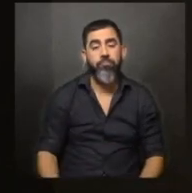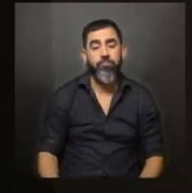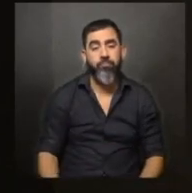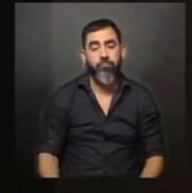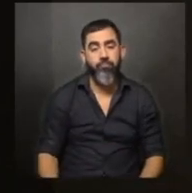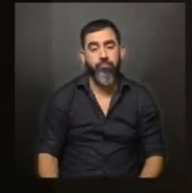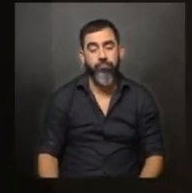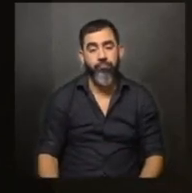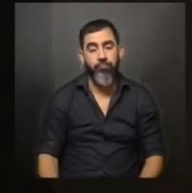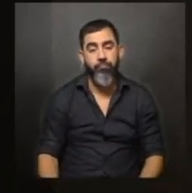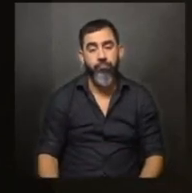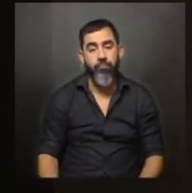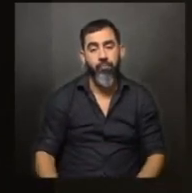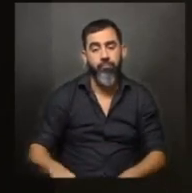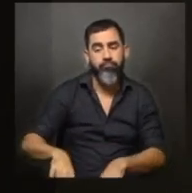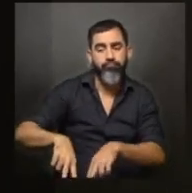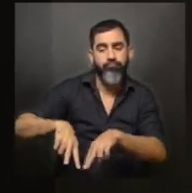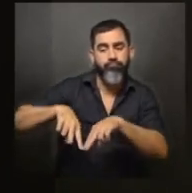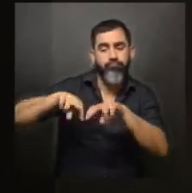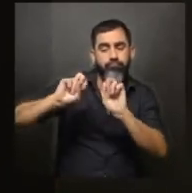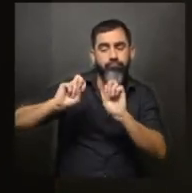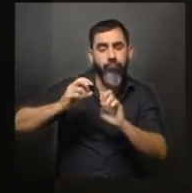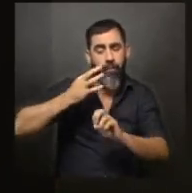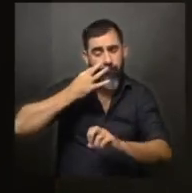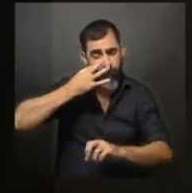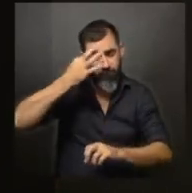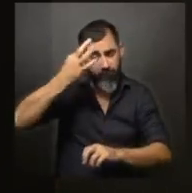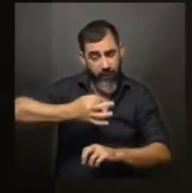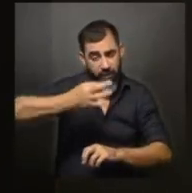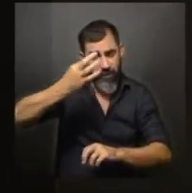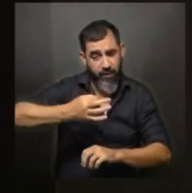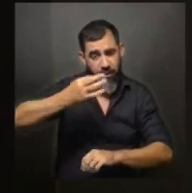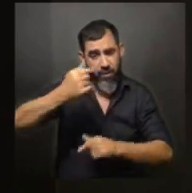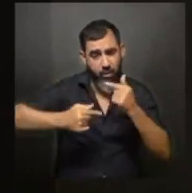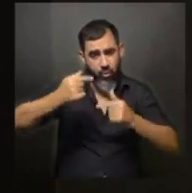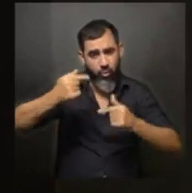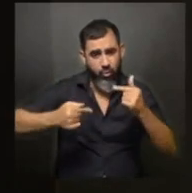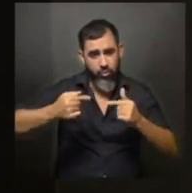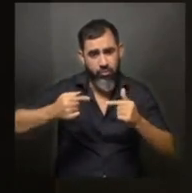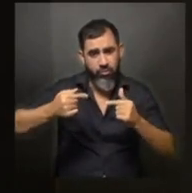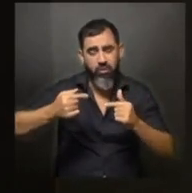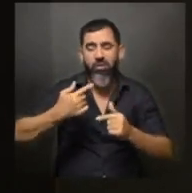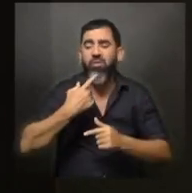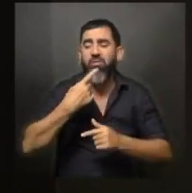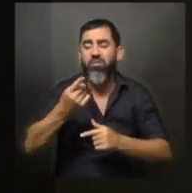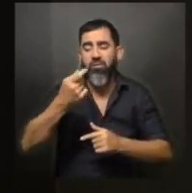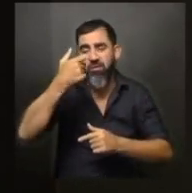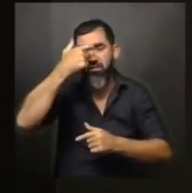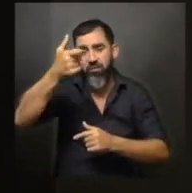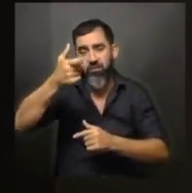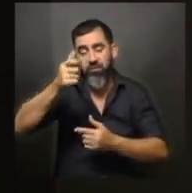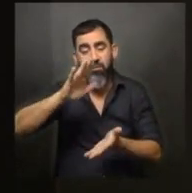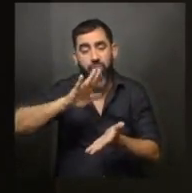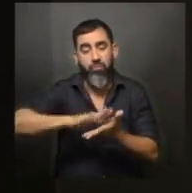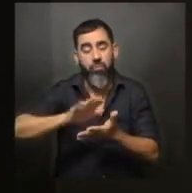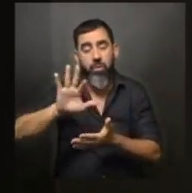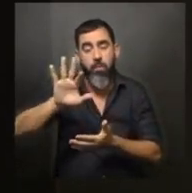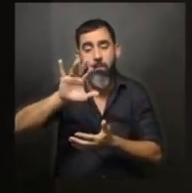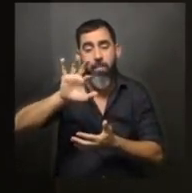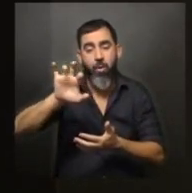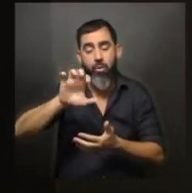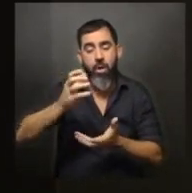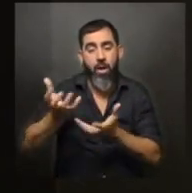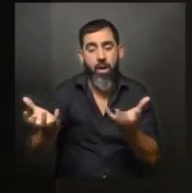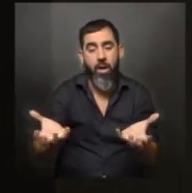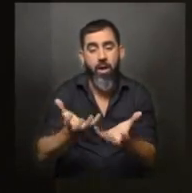justamente averiguar si es verdad, o sea, científicamente, ¿qué dice la ciencia de lo que pasa en el microondas cuando